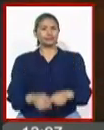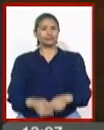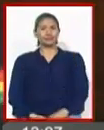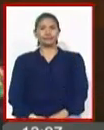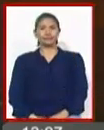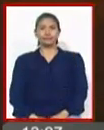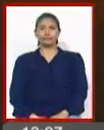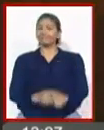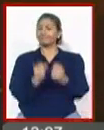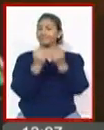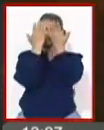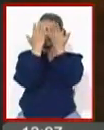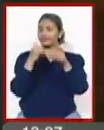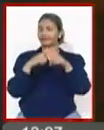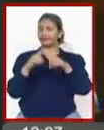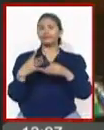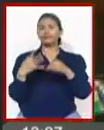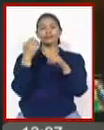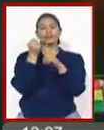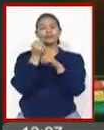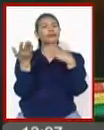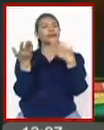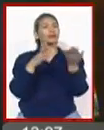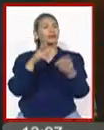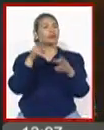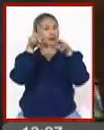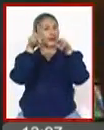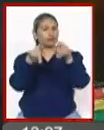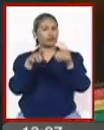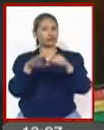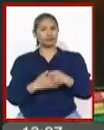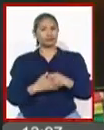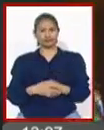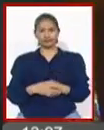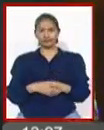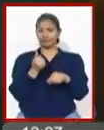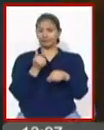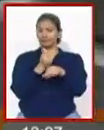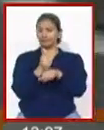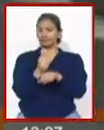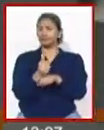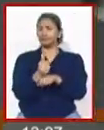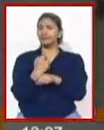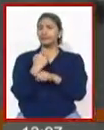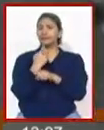Sí, lamentablemente ocurrió un atropello con muerte de personas, donde el protagonista